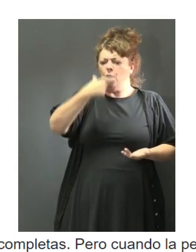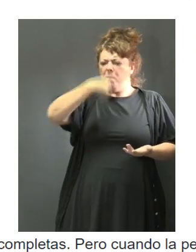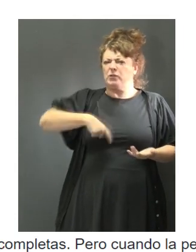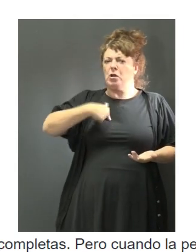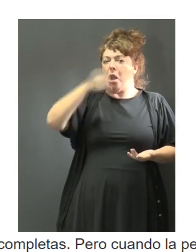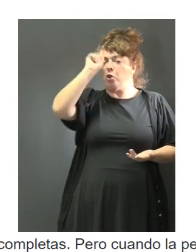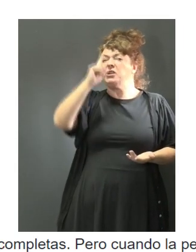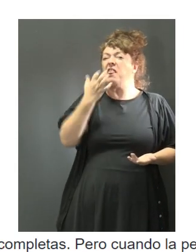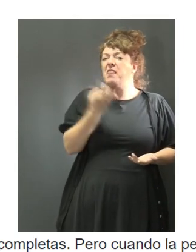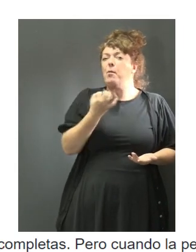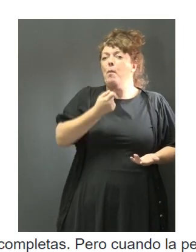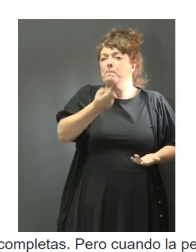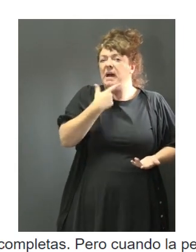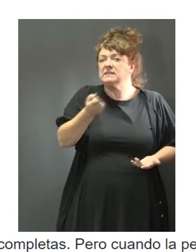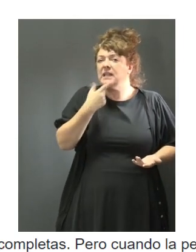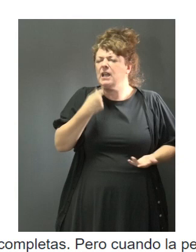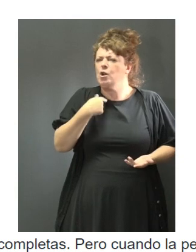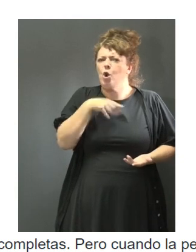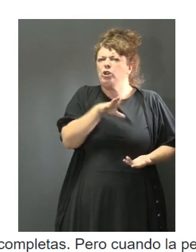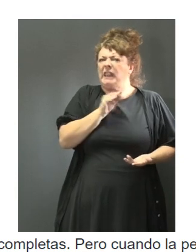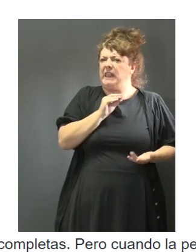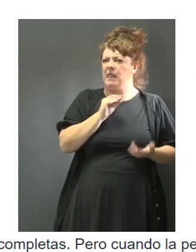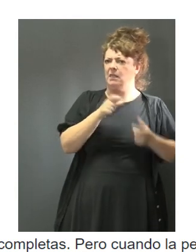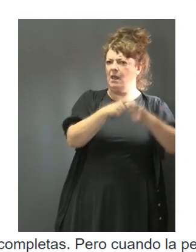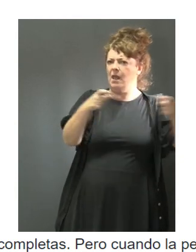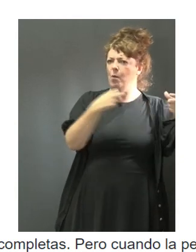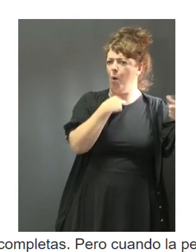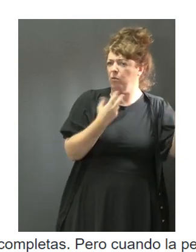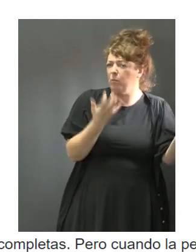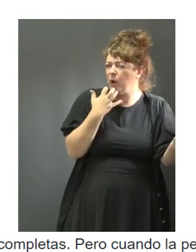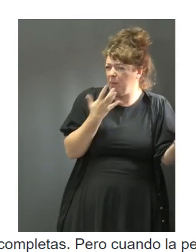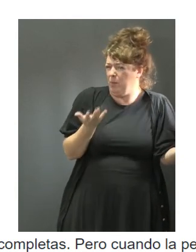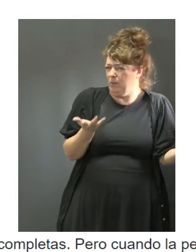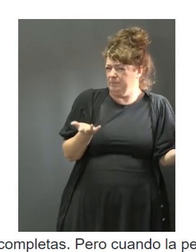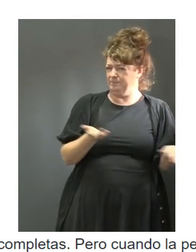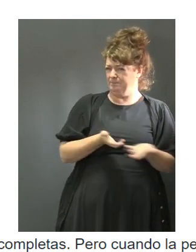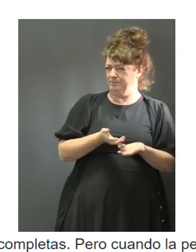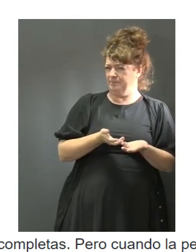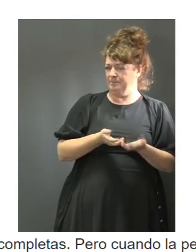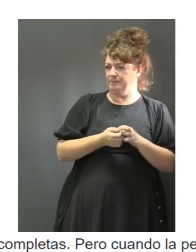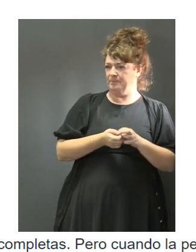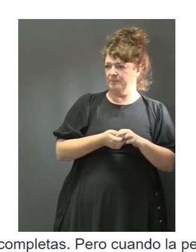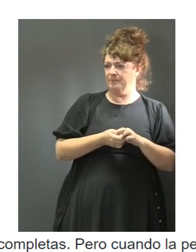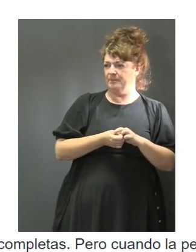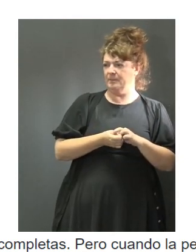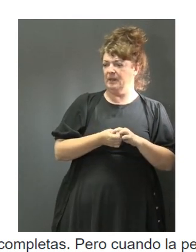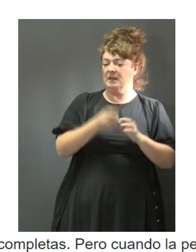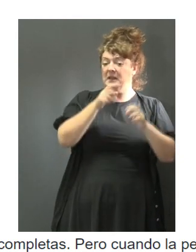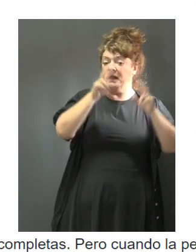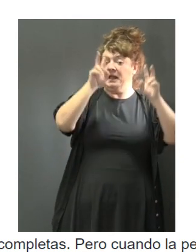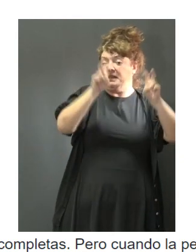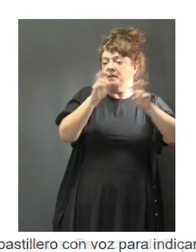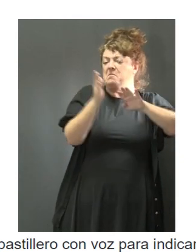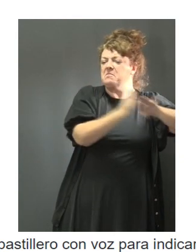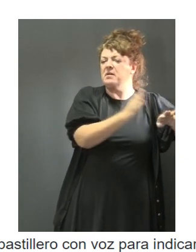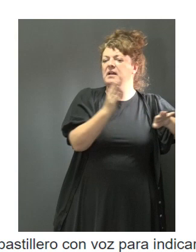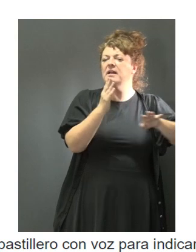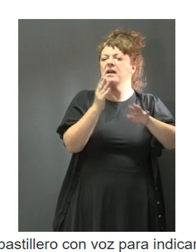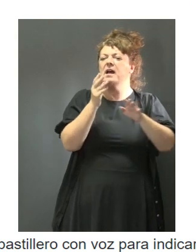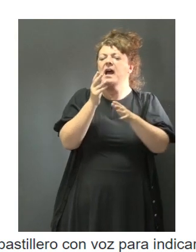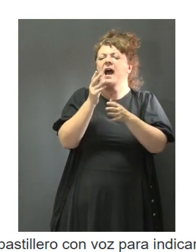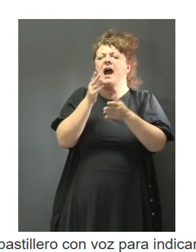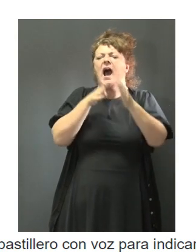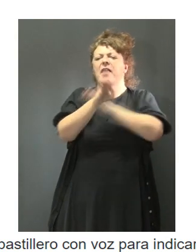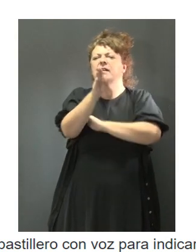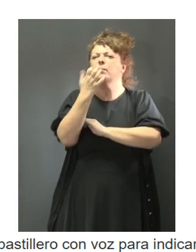persona pues no puede entenderte. Otro de los ejemplos sobre accesibilidad y de esos retos que